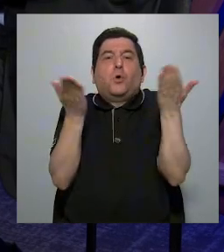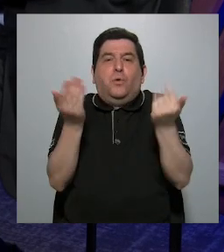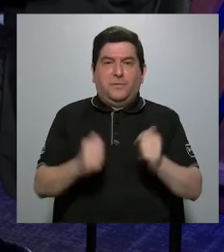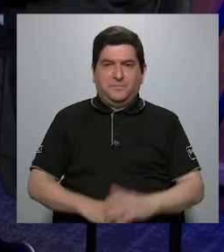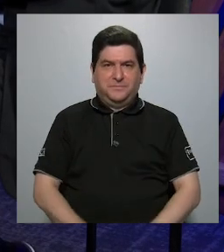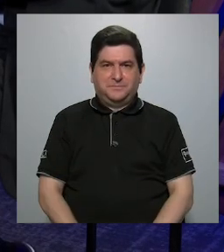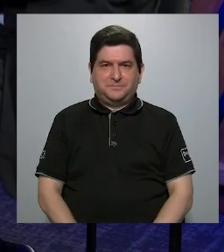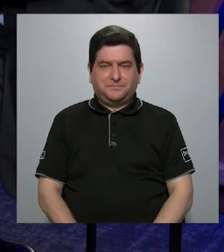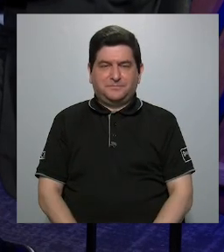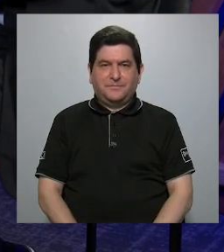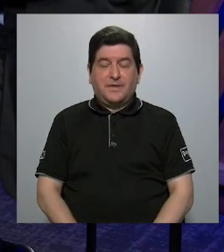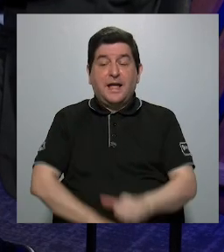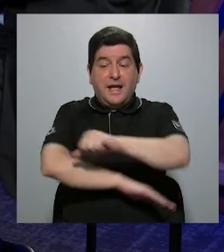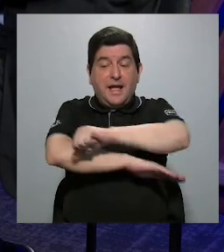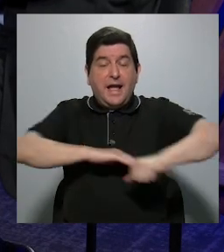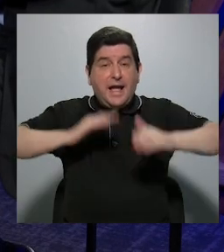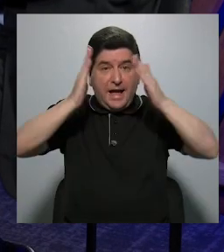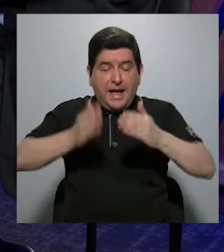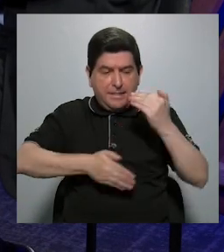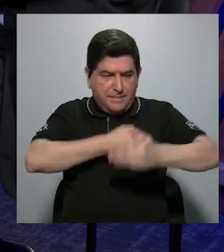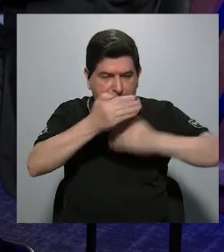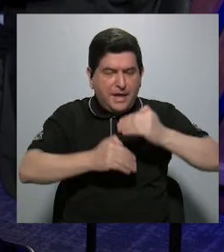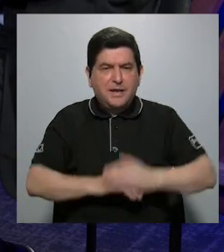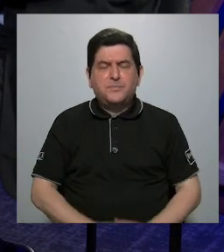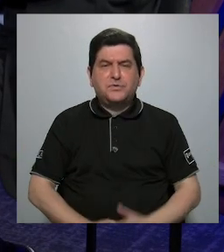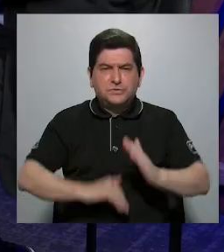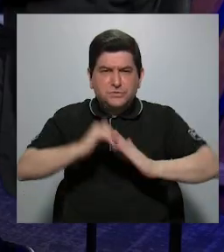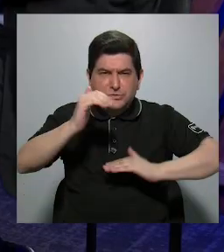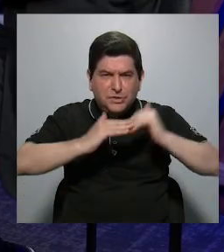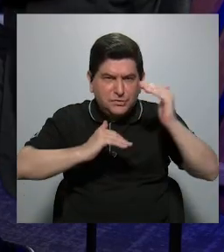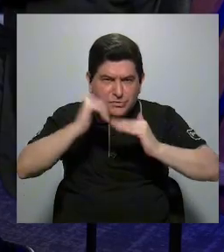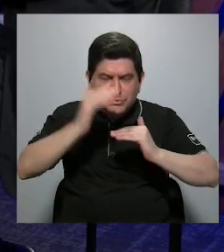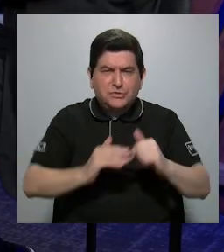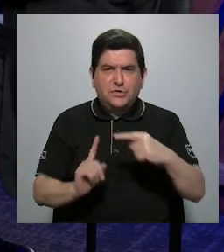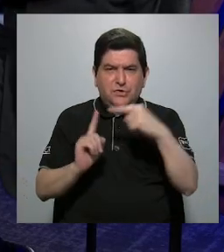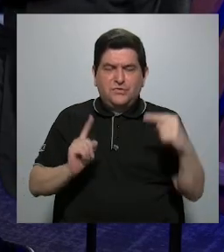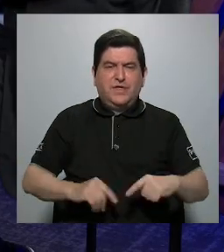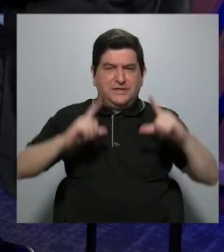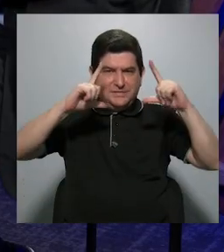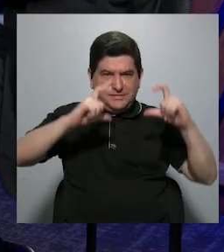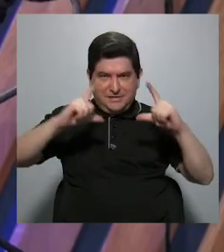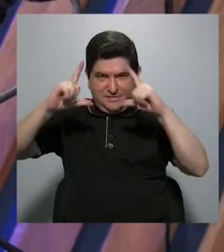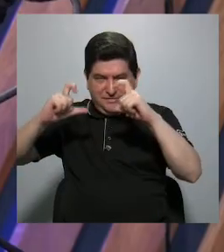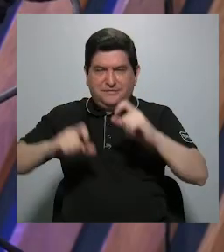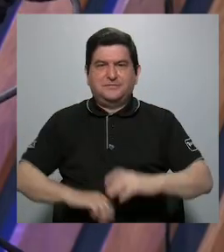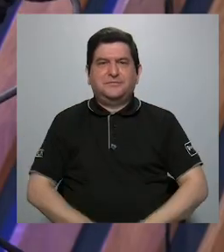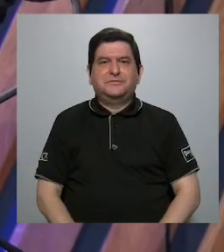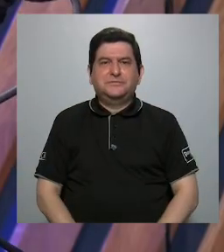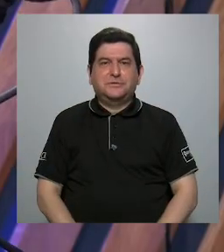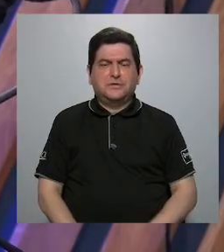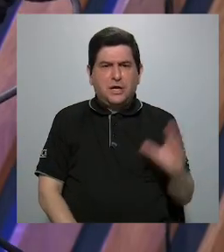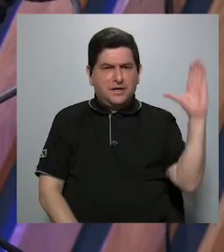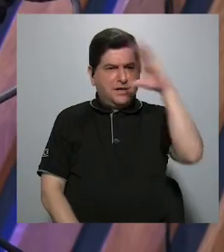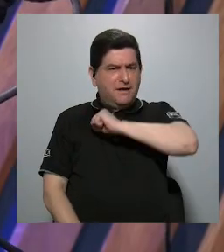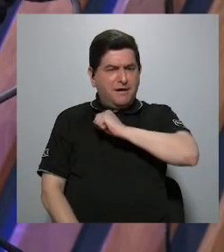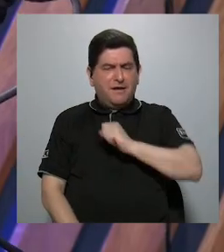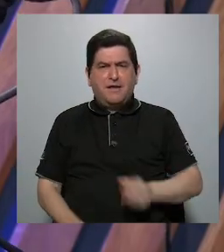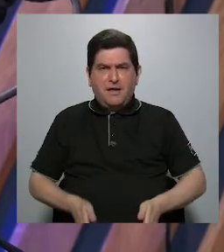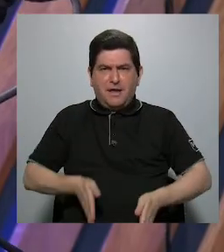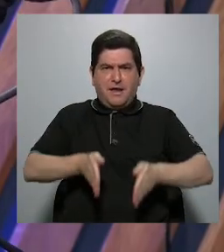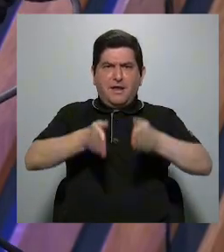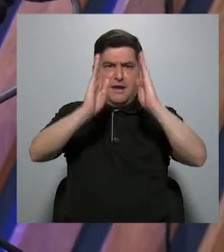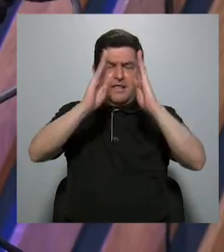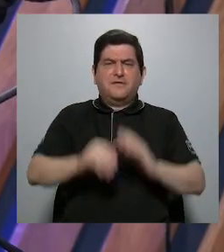Y resulta que el arquitecto, en el proceso de reconstrucción, a partir de fotografías, descubre que el